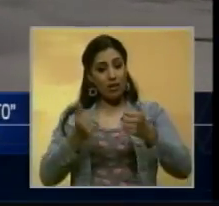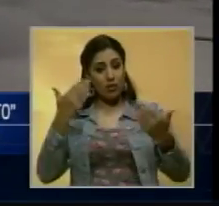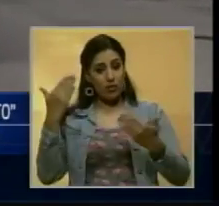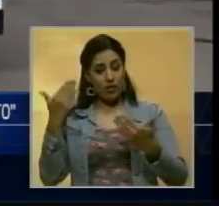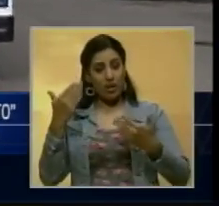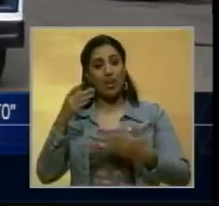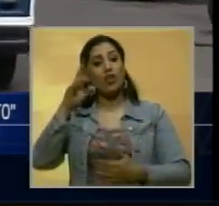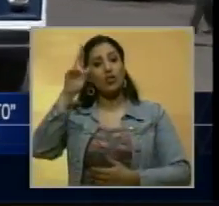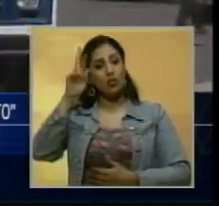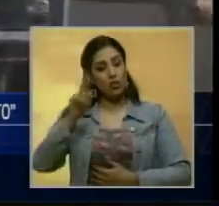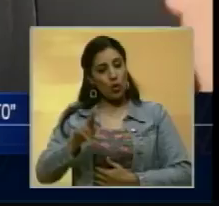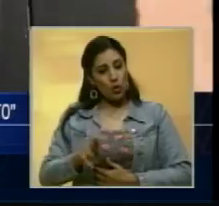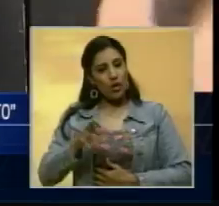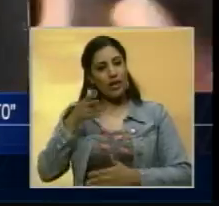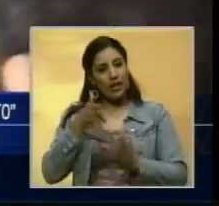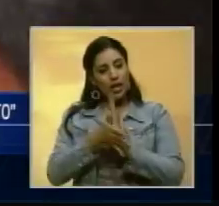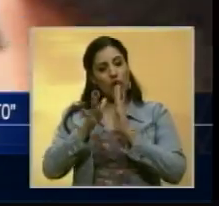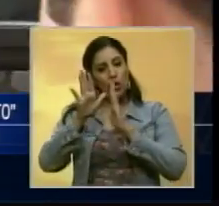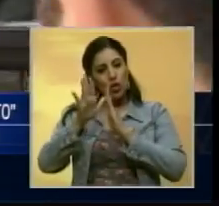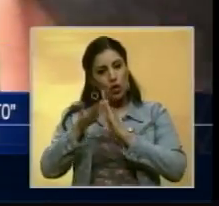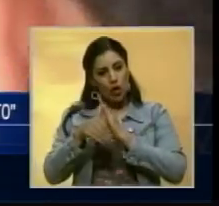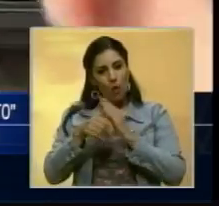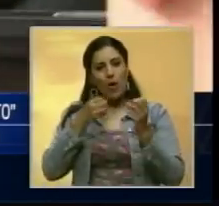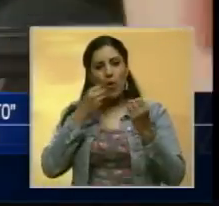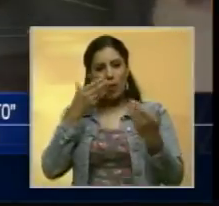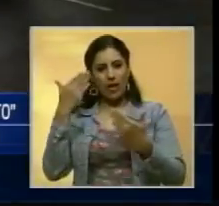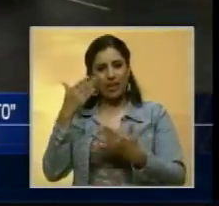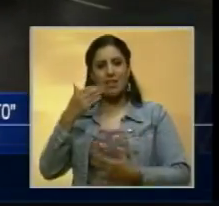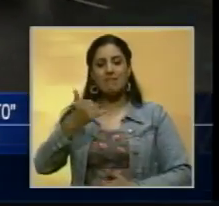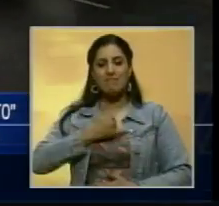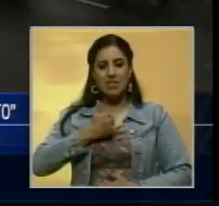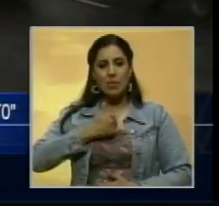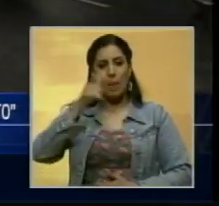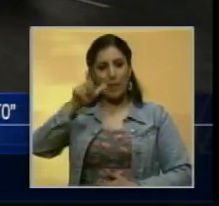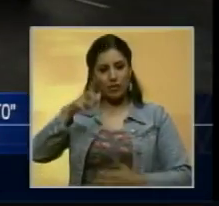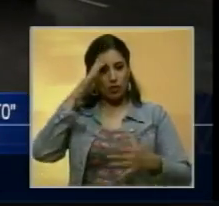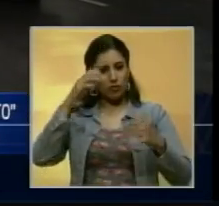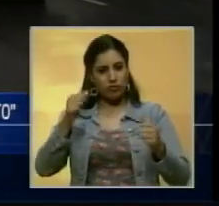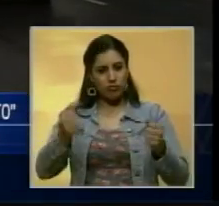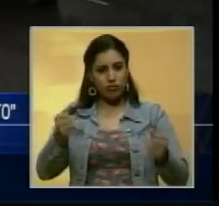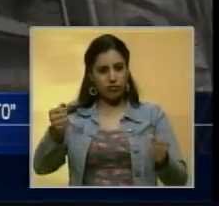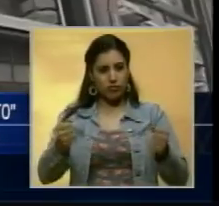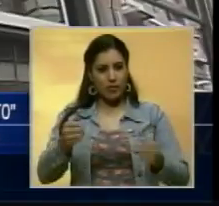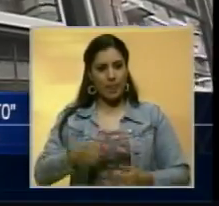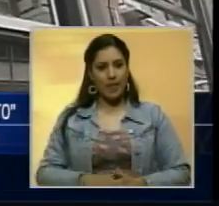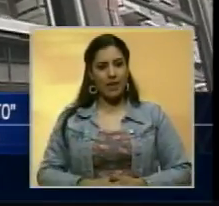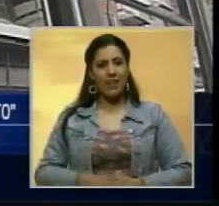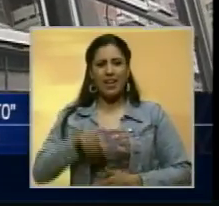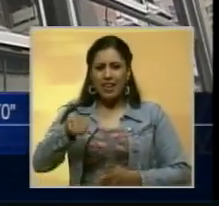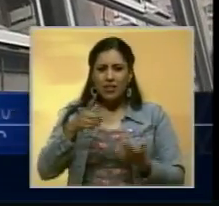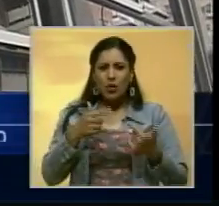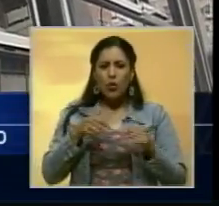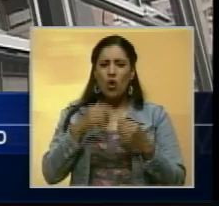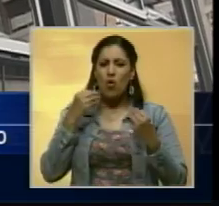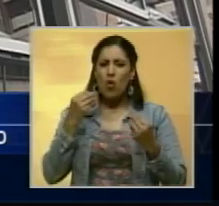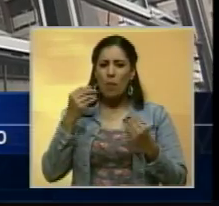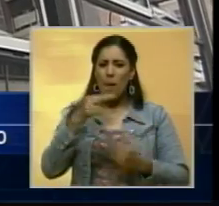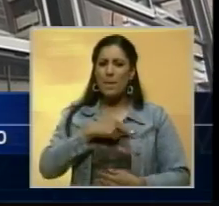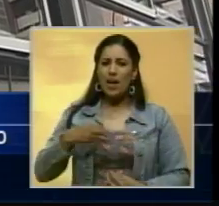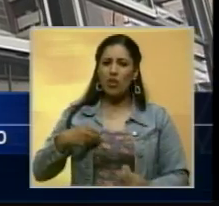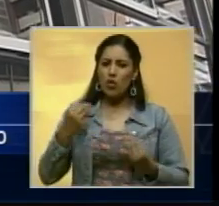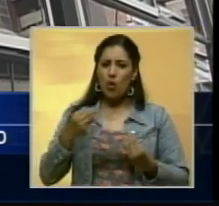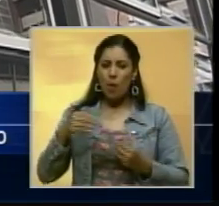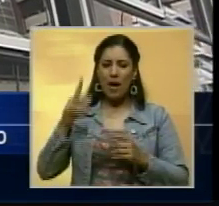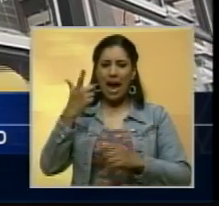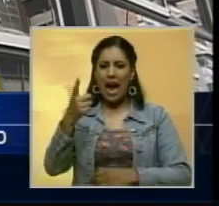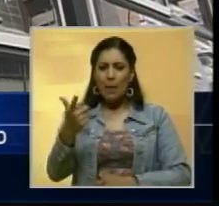el pan nuestro de cada día es el robo. Así lo confirman los mismos profesionales del volante. En esta zona, ¿cómo está la inseguridad en el caso